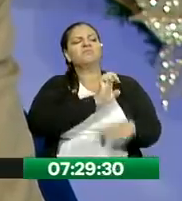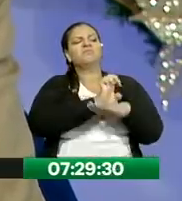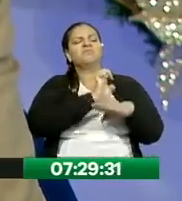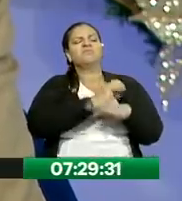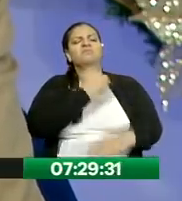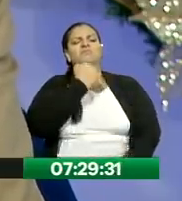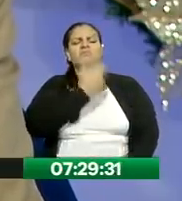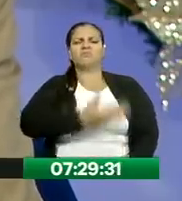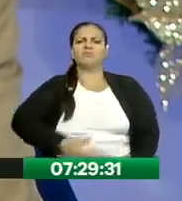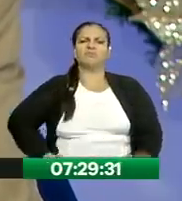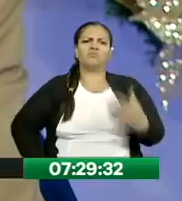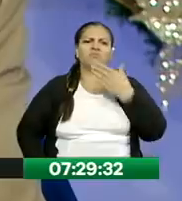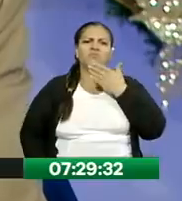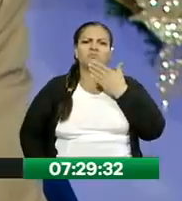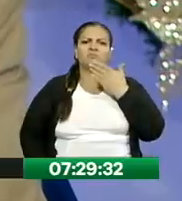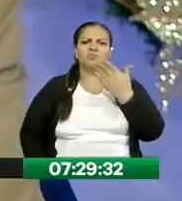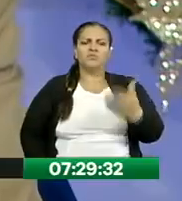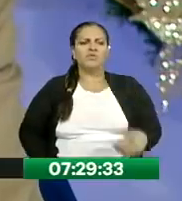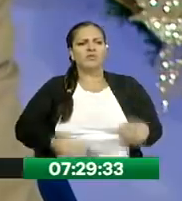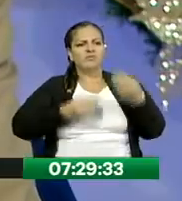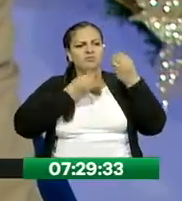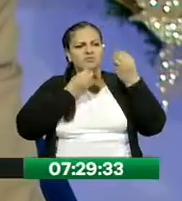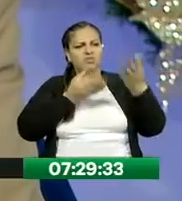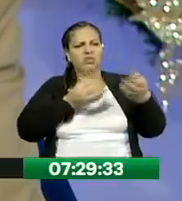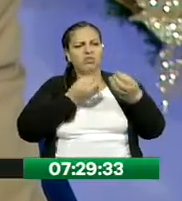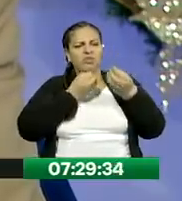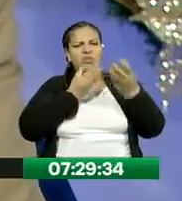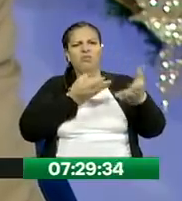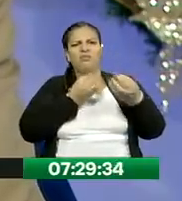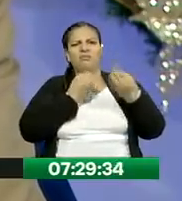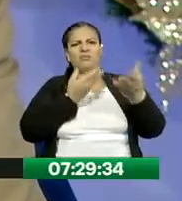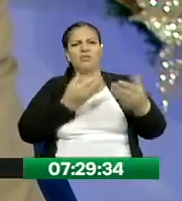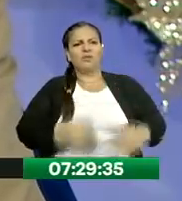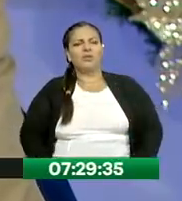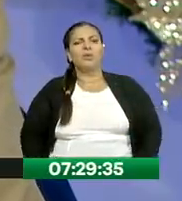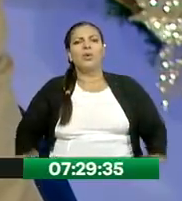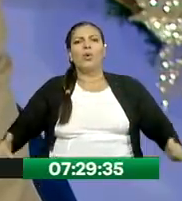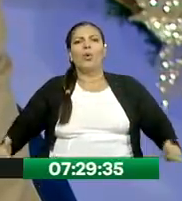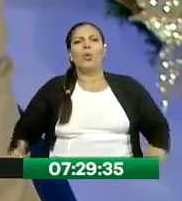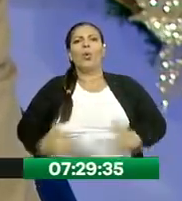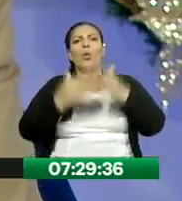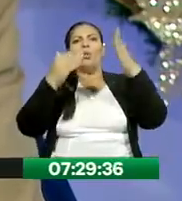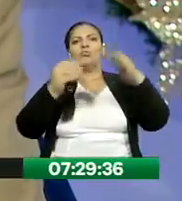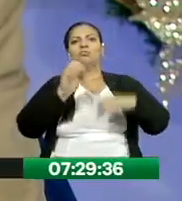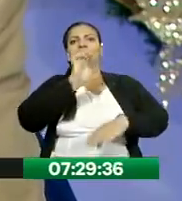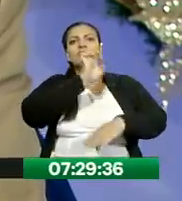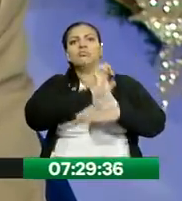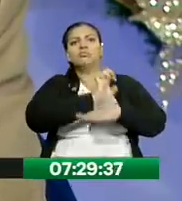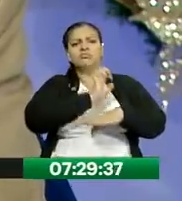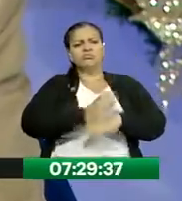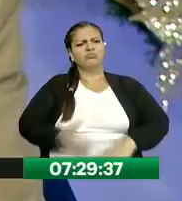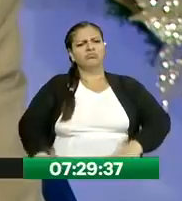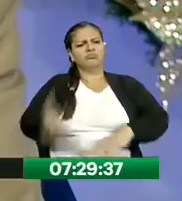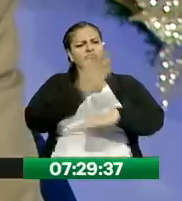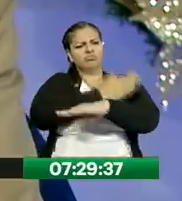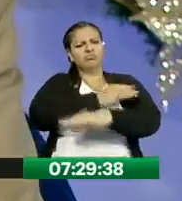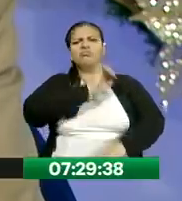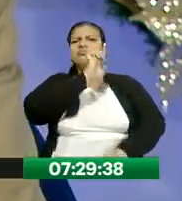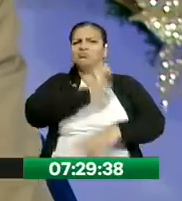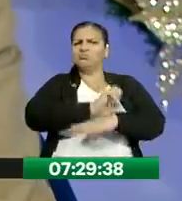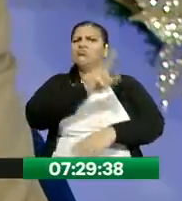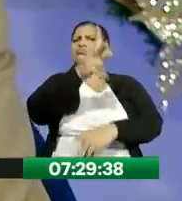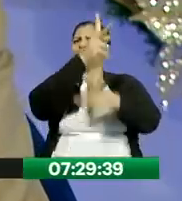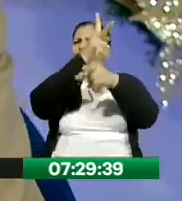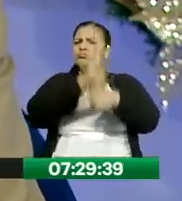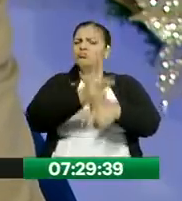internacional. Declaraciones de carácter político, declaraciones en contra del propio país que le ha concedido generosamente